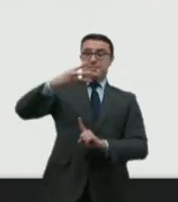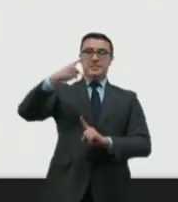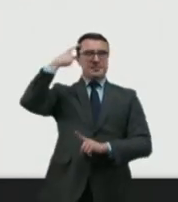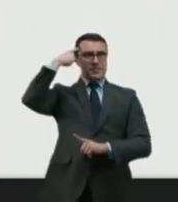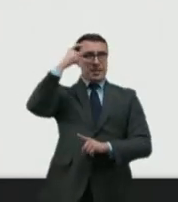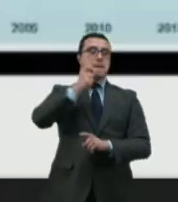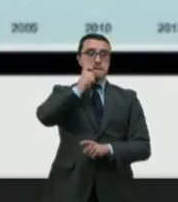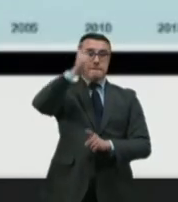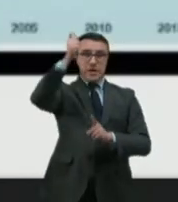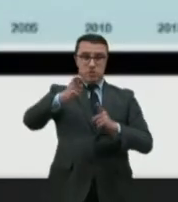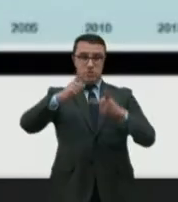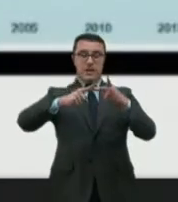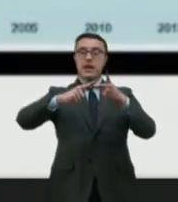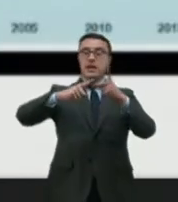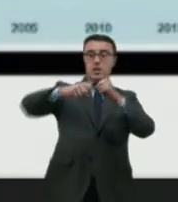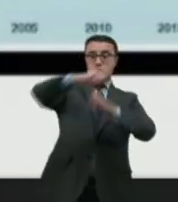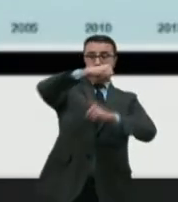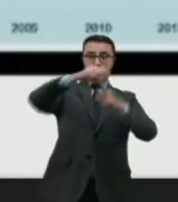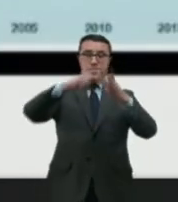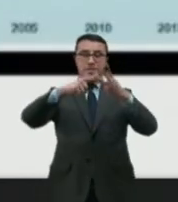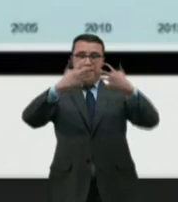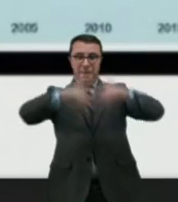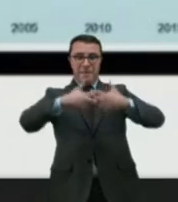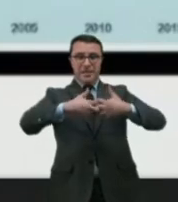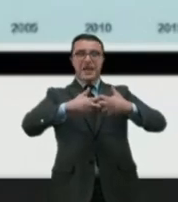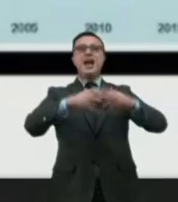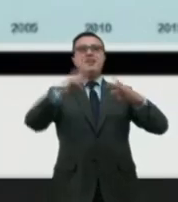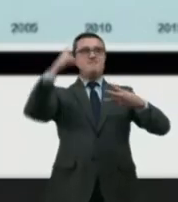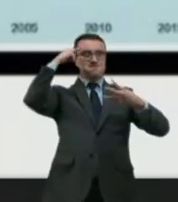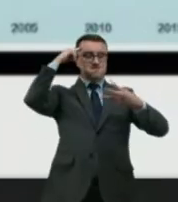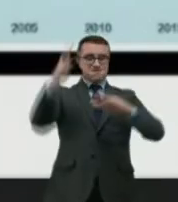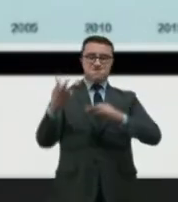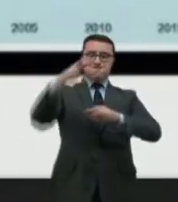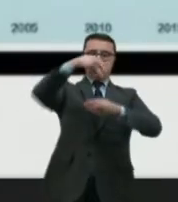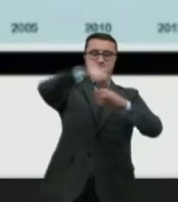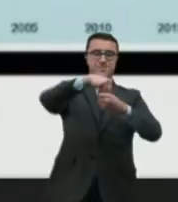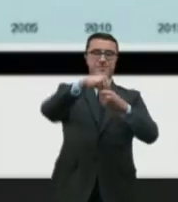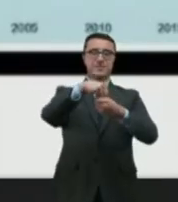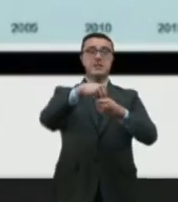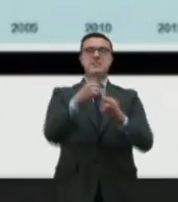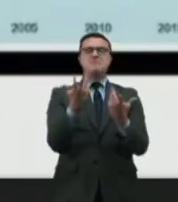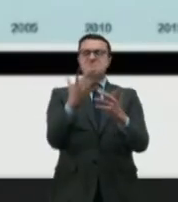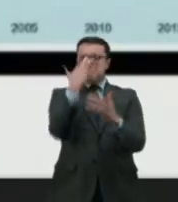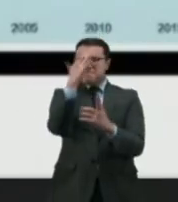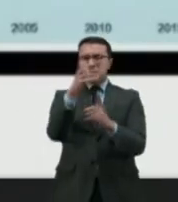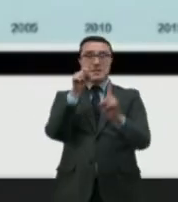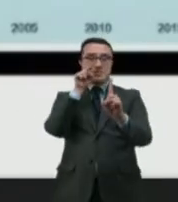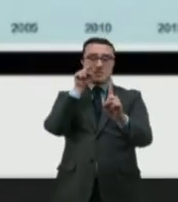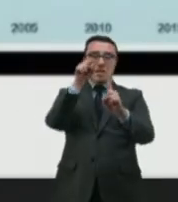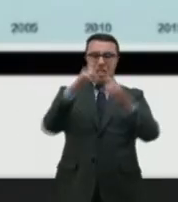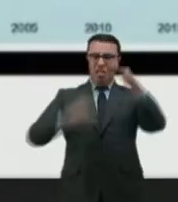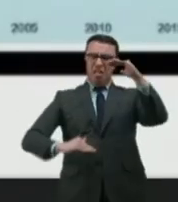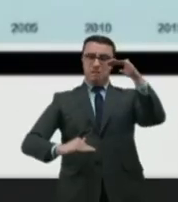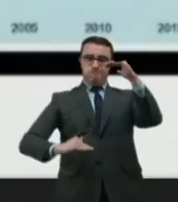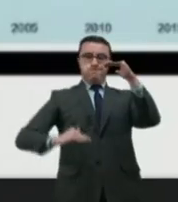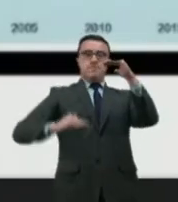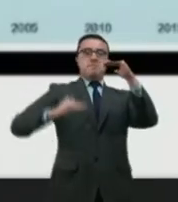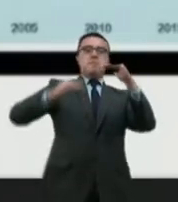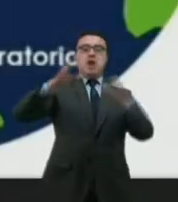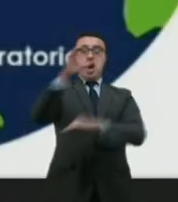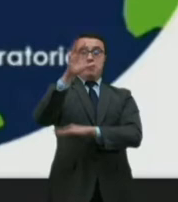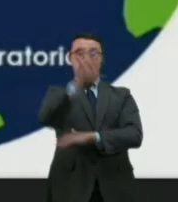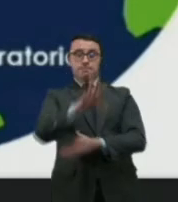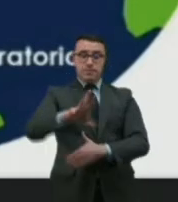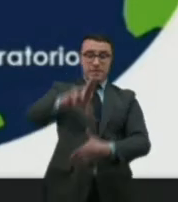sociedad y la empresa. Mi porqué es declararle el fin a la desigualdad en Colombia y en